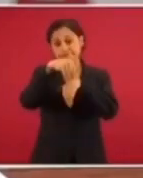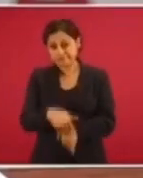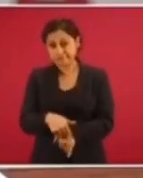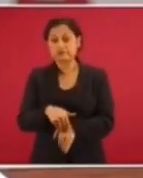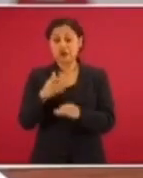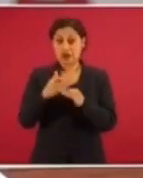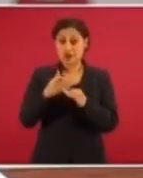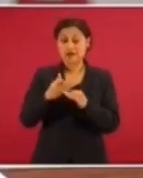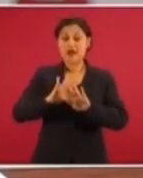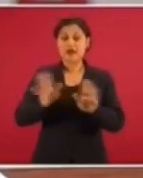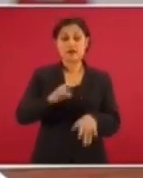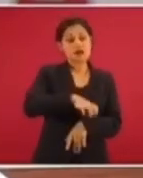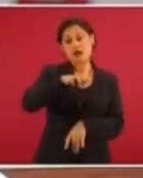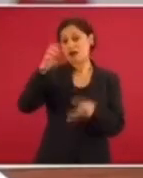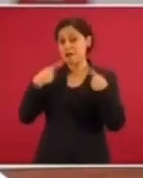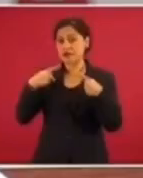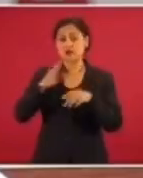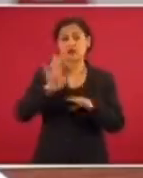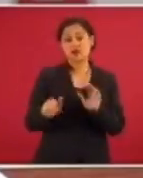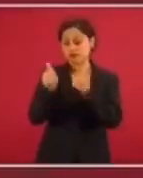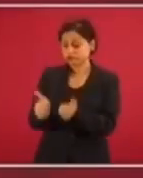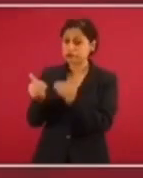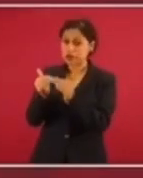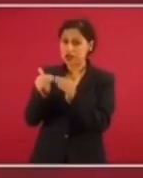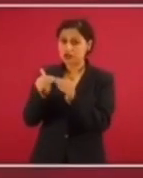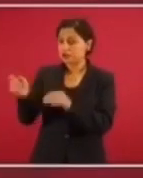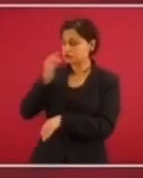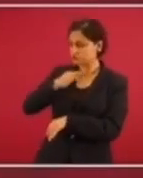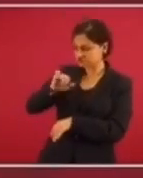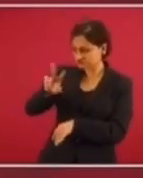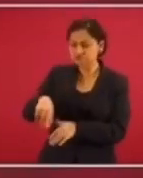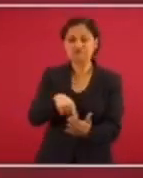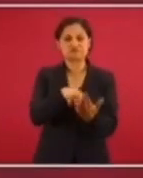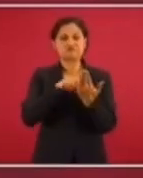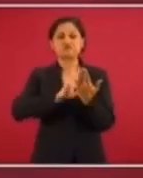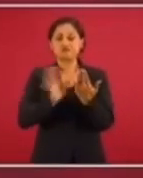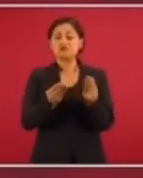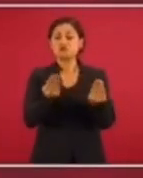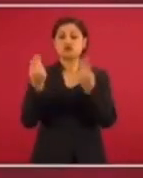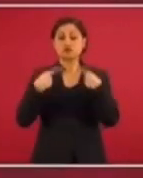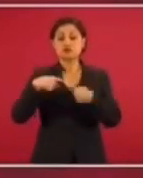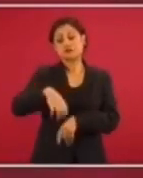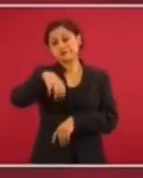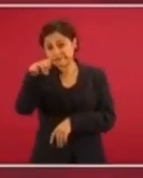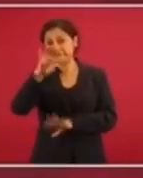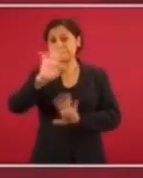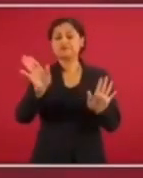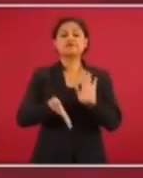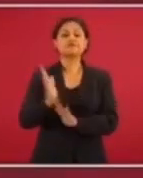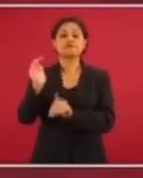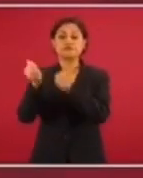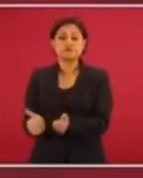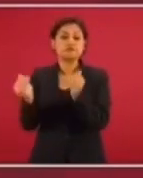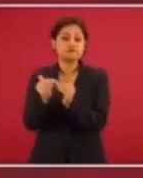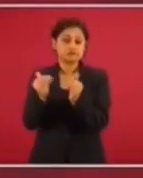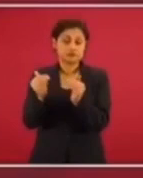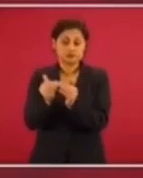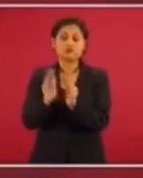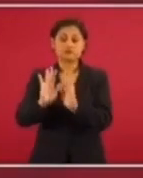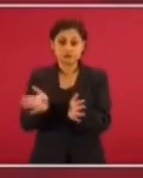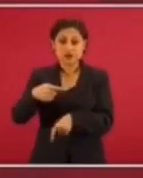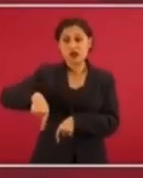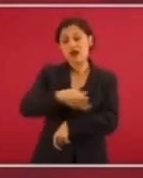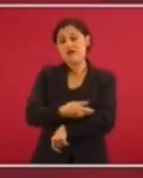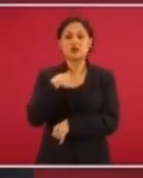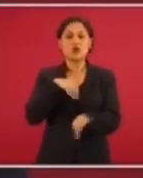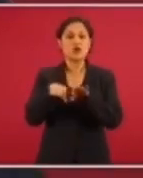mayores están en sus casas, ese es el reporte que tengo. Ya están siendo protegidos, fundamentalmente